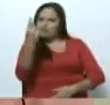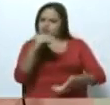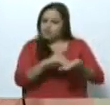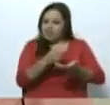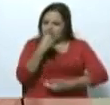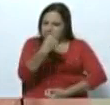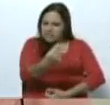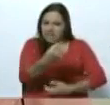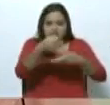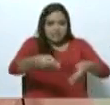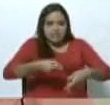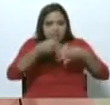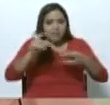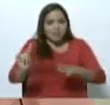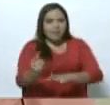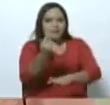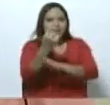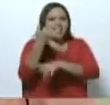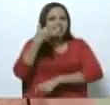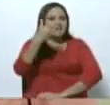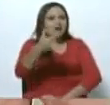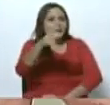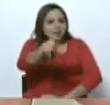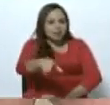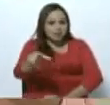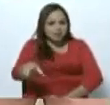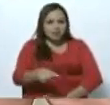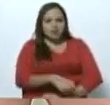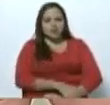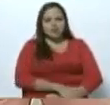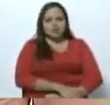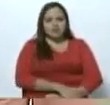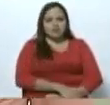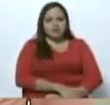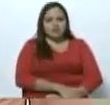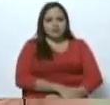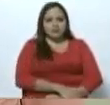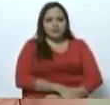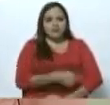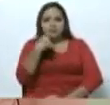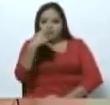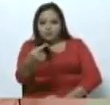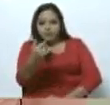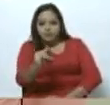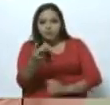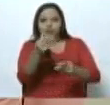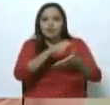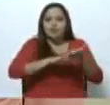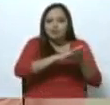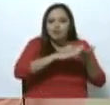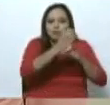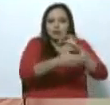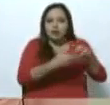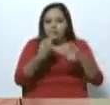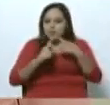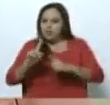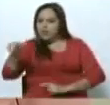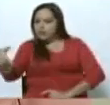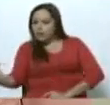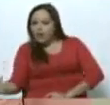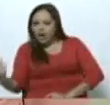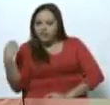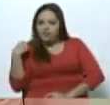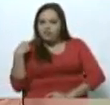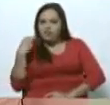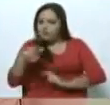que siempre había una primera llamada a la gente ofreciéndole que le iban a solucionar los problemas, pero que la segunda llamada